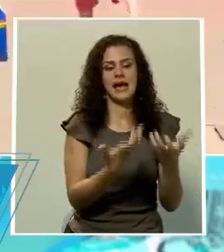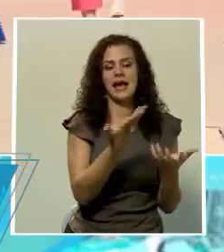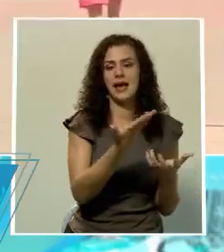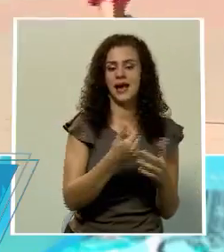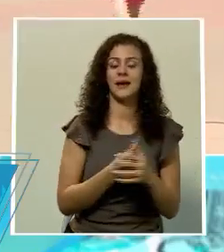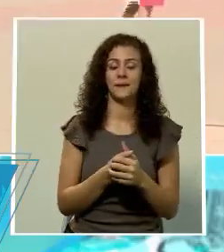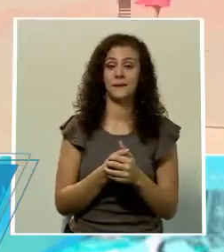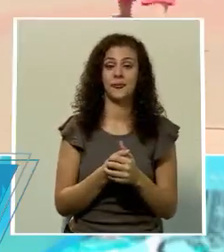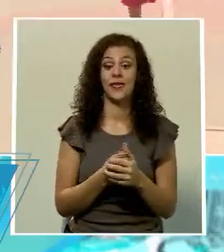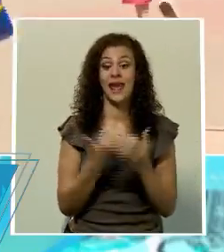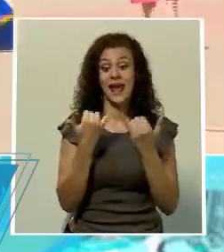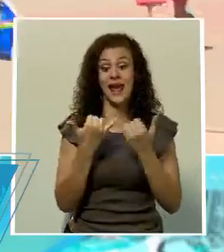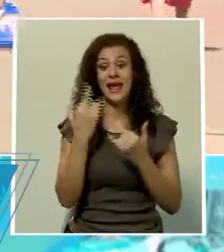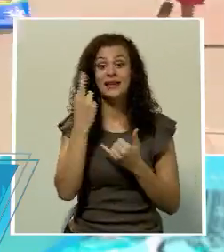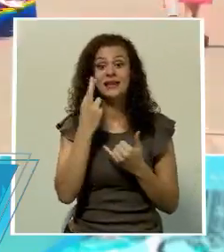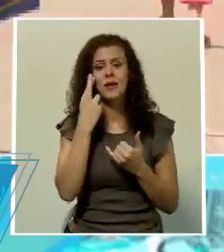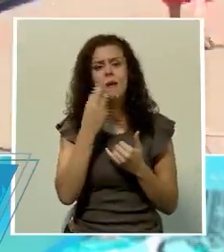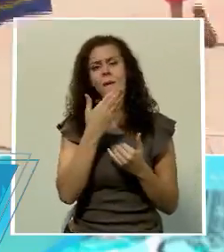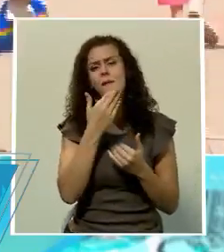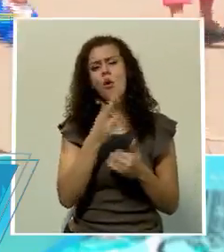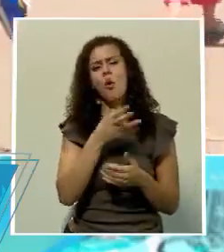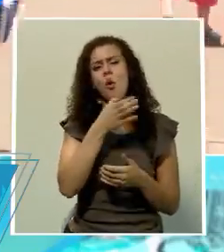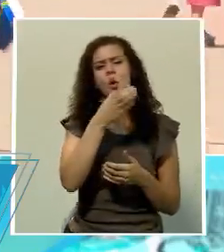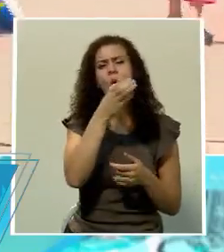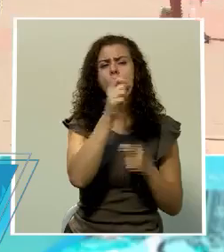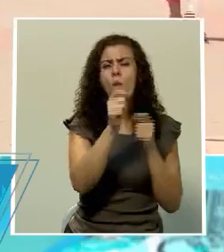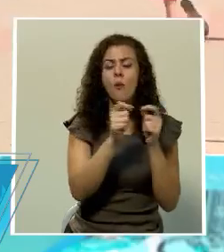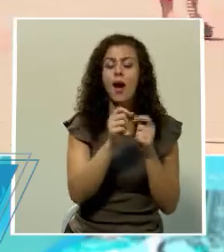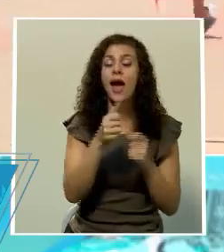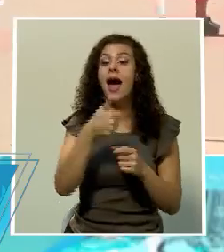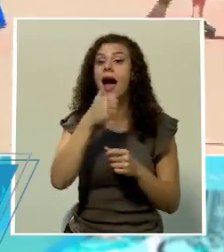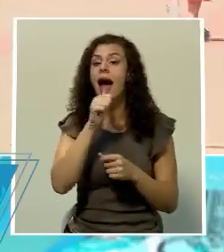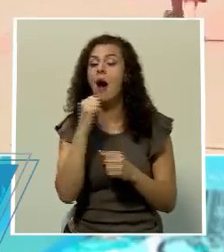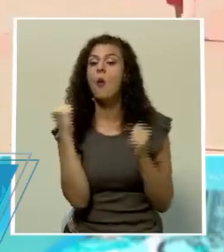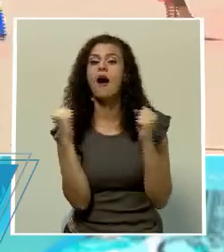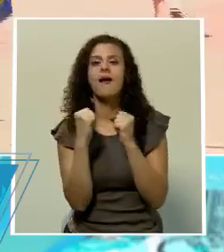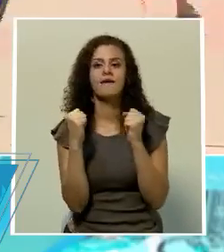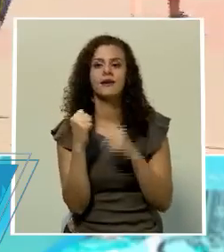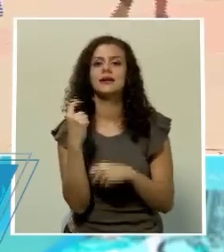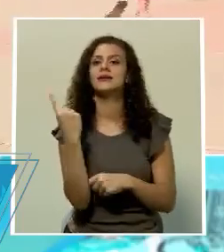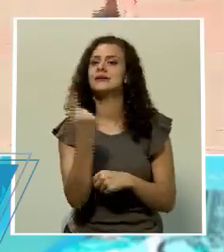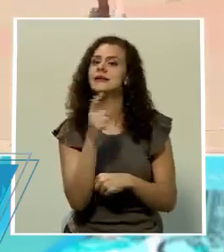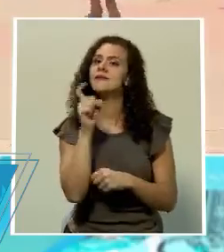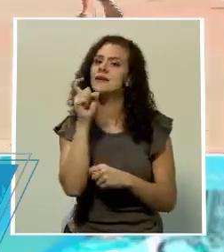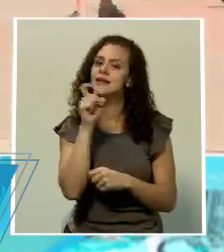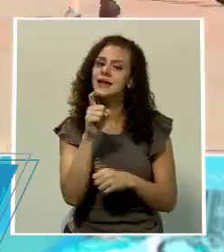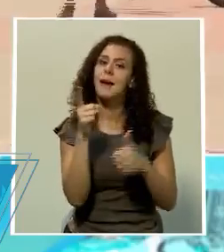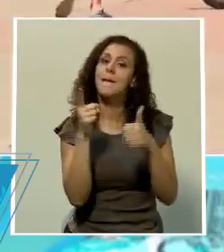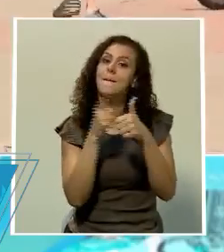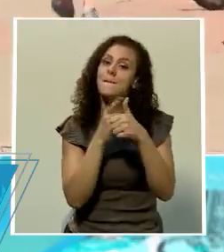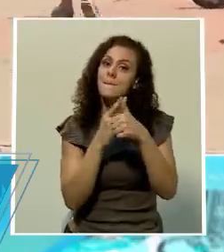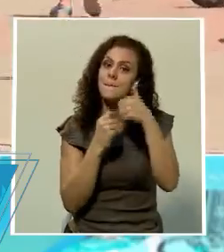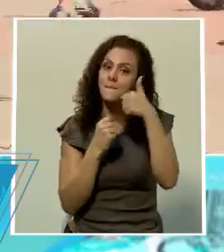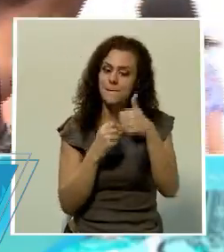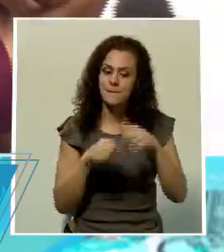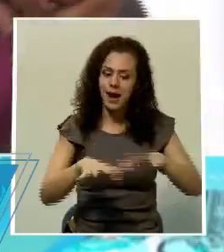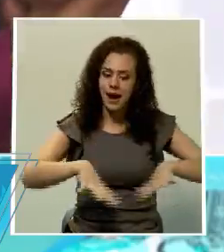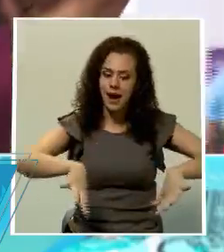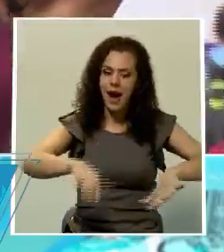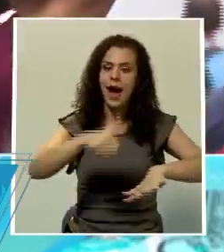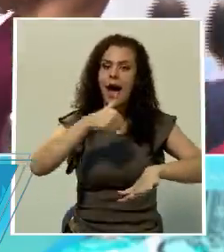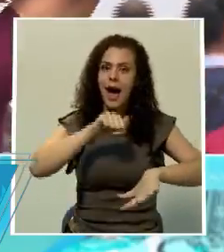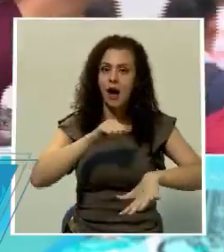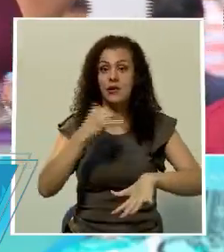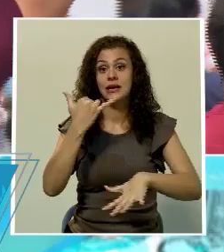quema. En este sentido, una recomendación muy puntual es que el agua fría siempre debe estar colocada primero en la tina.